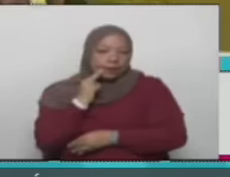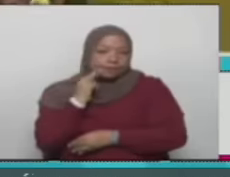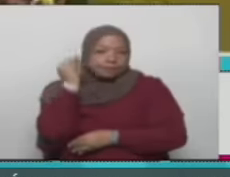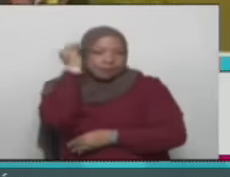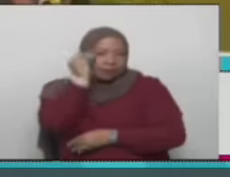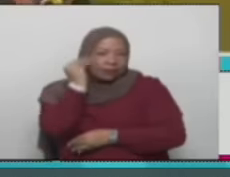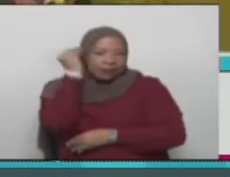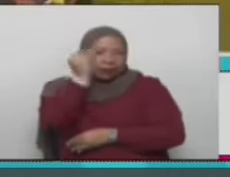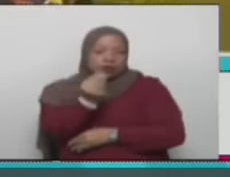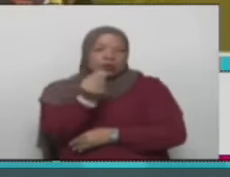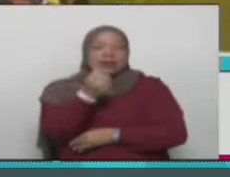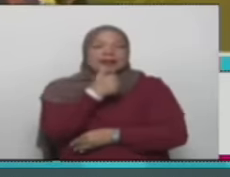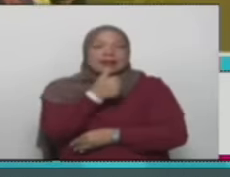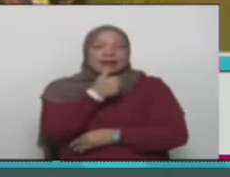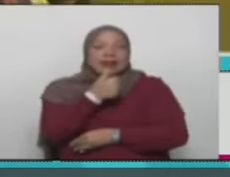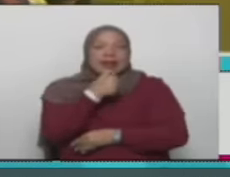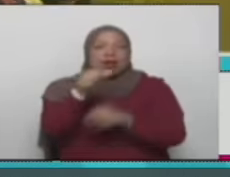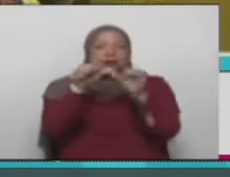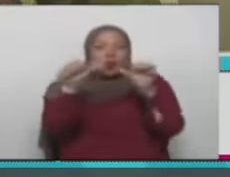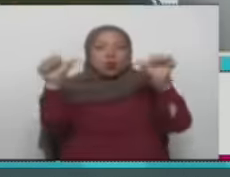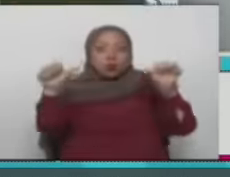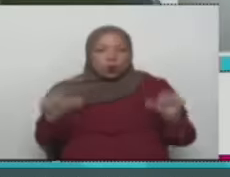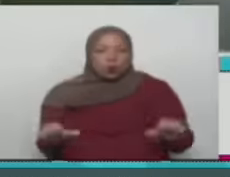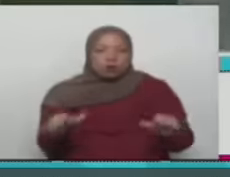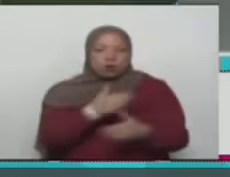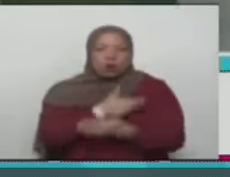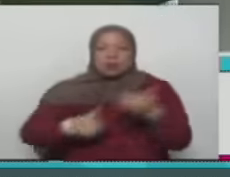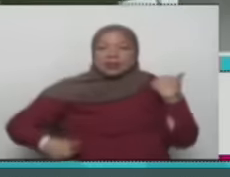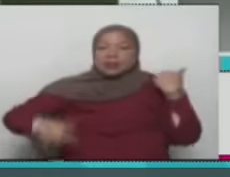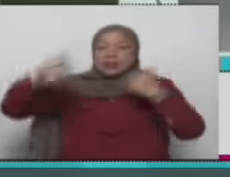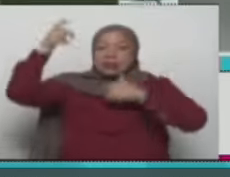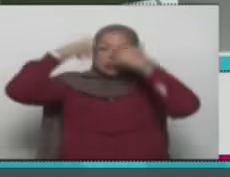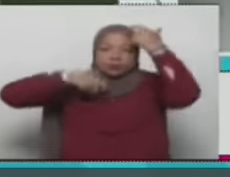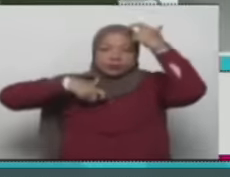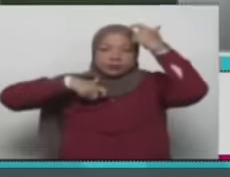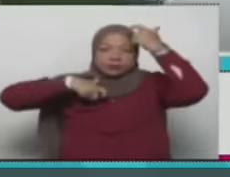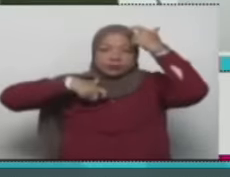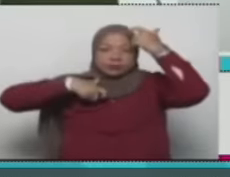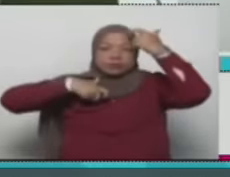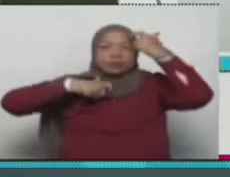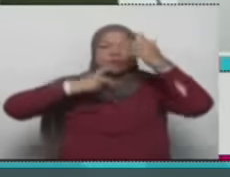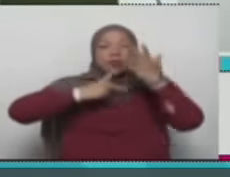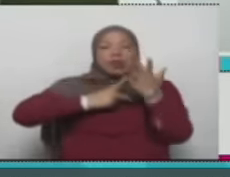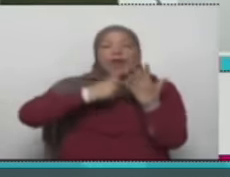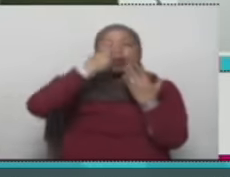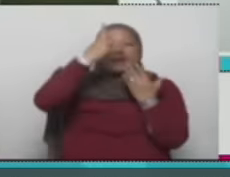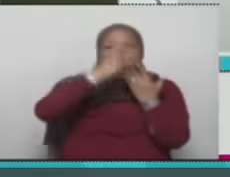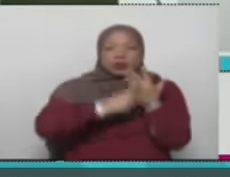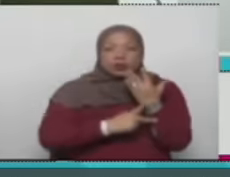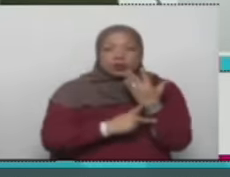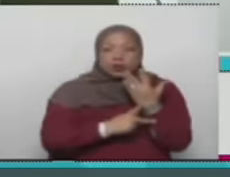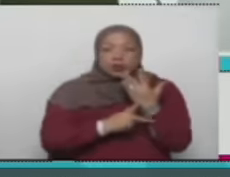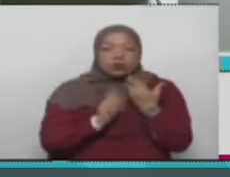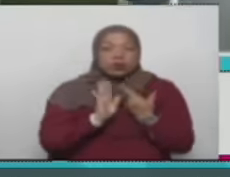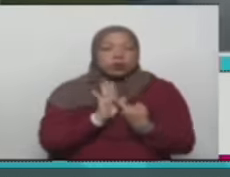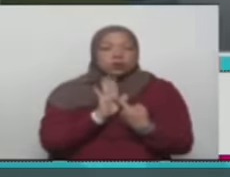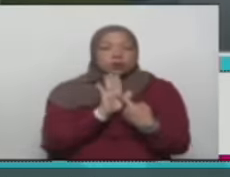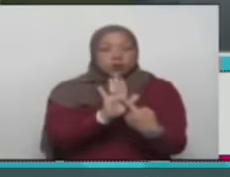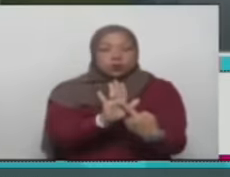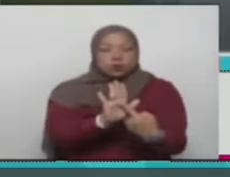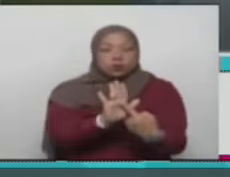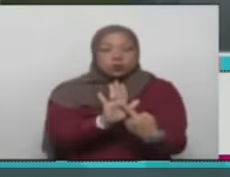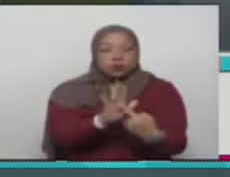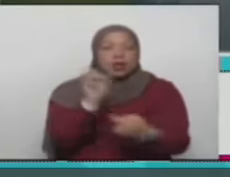lo estructura y organiza es el presidente Chávez. En el proyecto este que presentó a